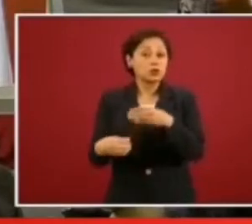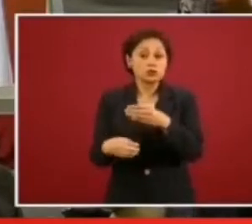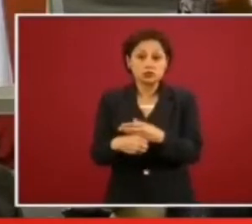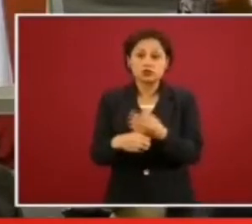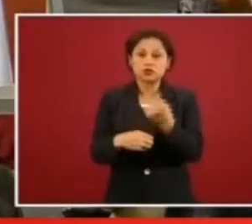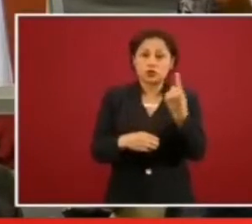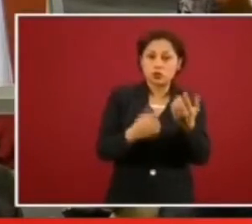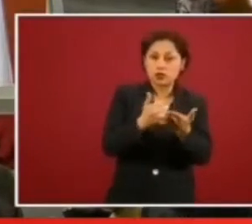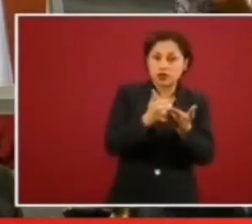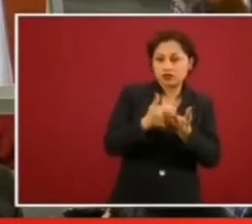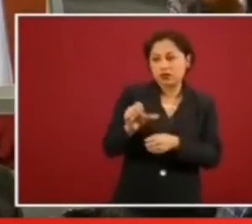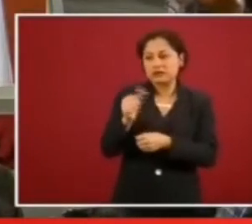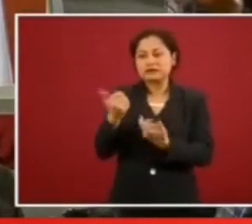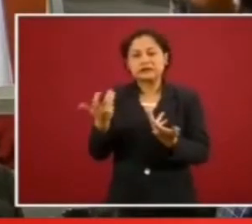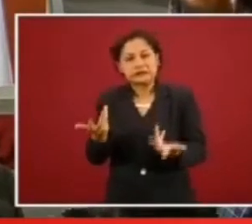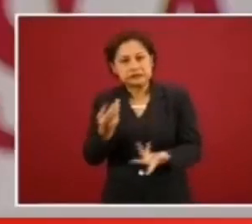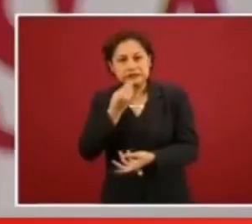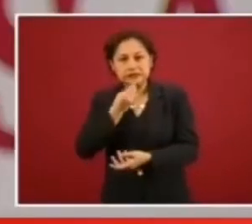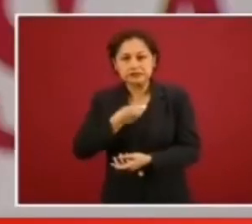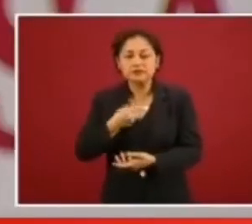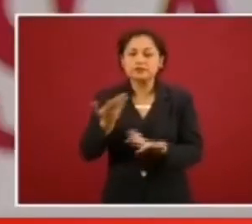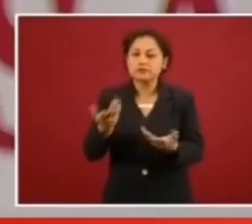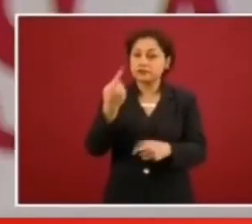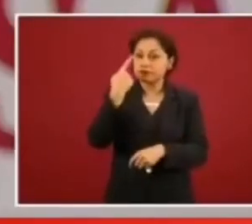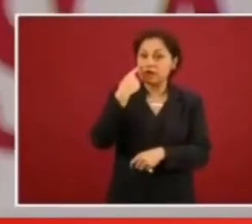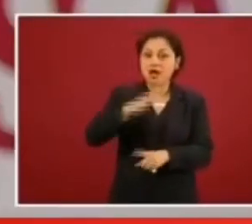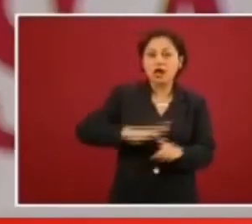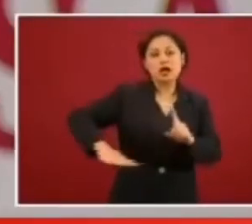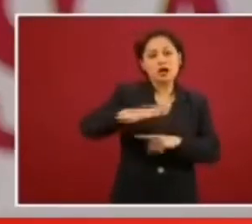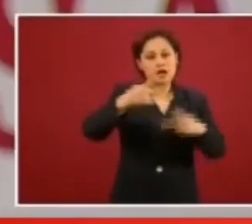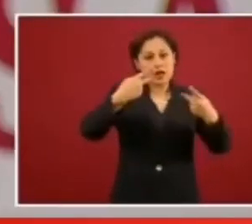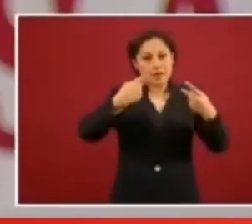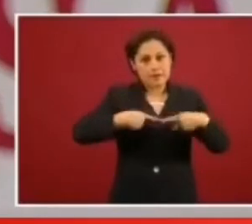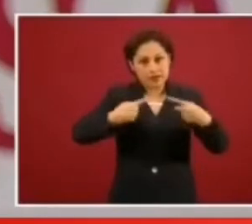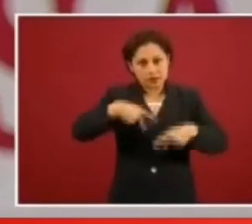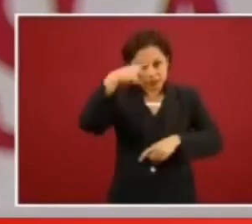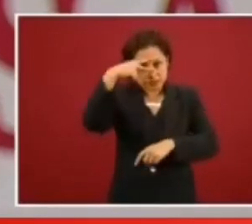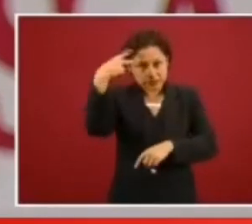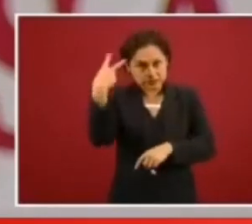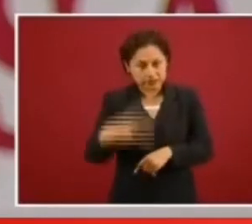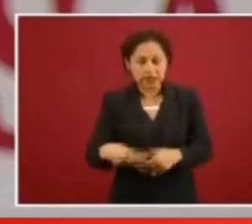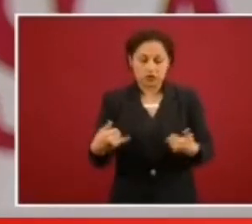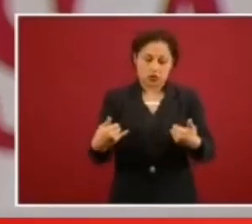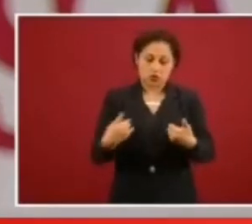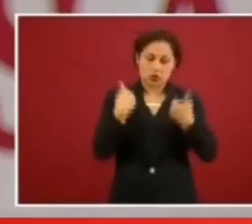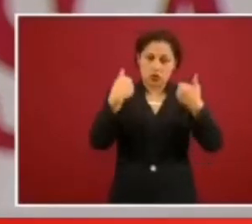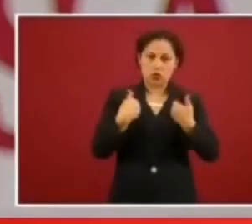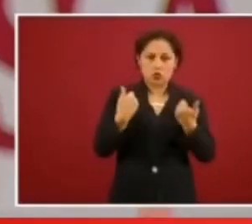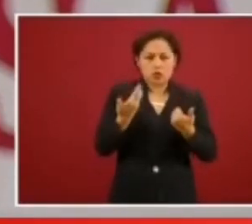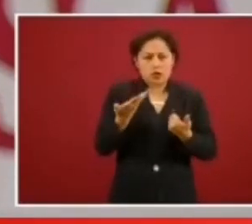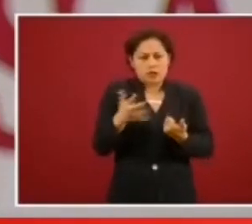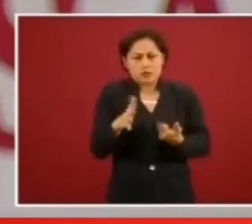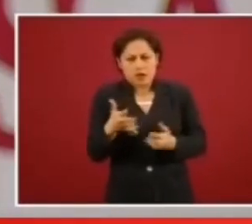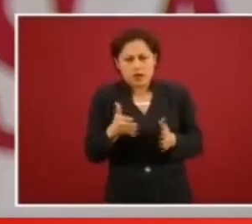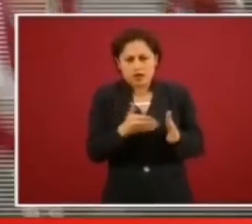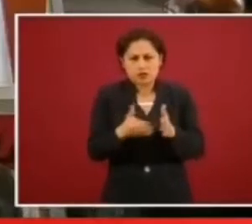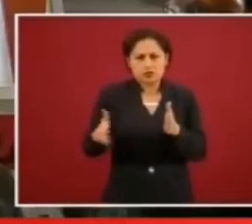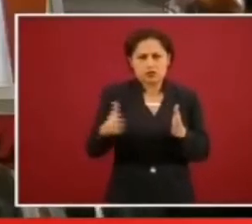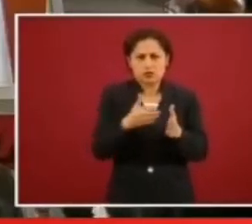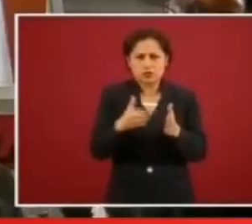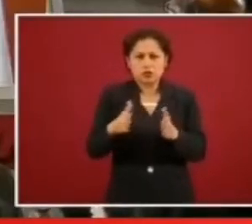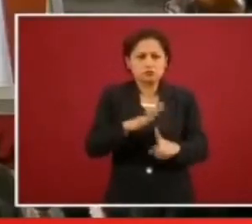ayuda. El fenómeno que nos ayuda es la juventud. En México el promedio, o más exactamente la mediana, es decir, la mitad de